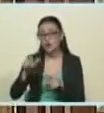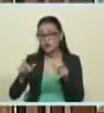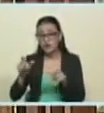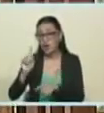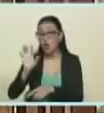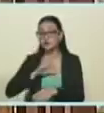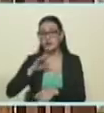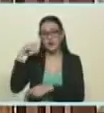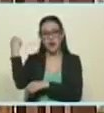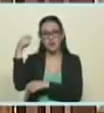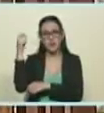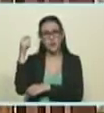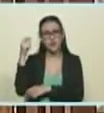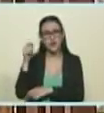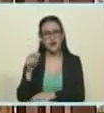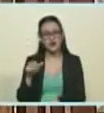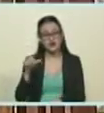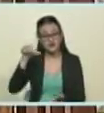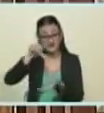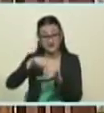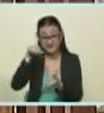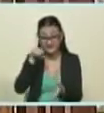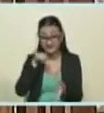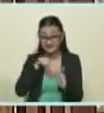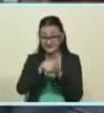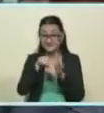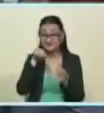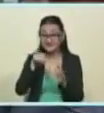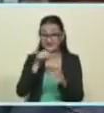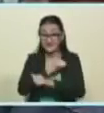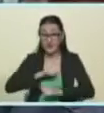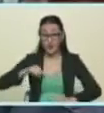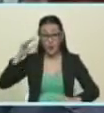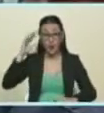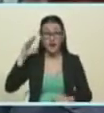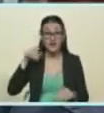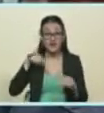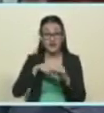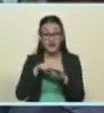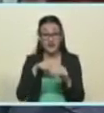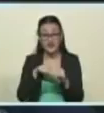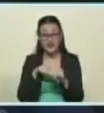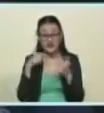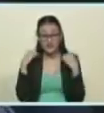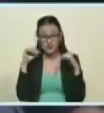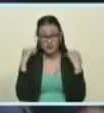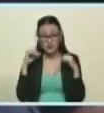Los cuarteles estaban, como ustedes saben, ¿no? Los muchachos,